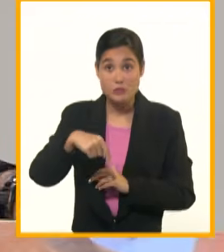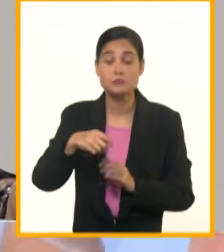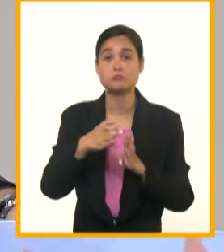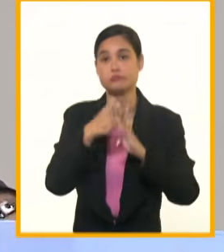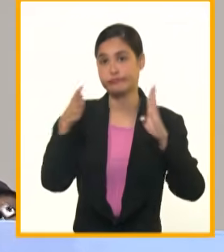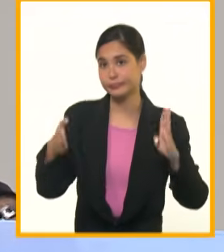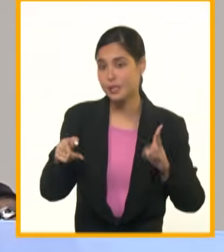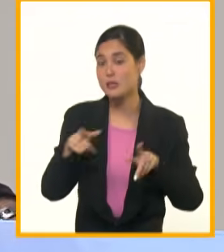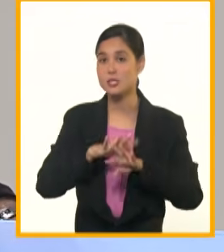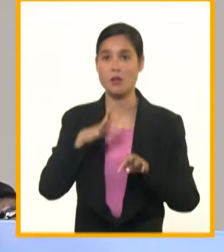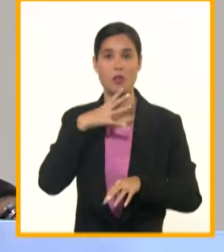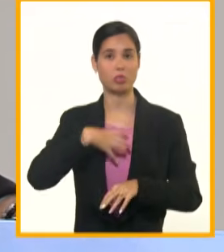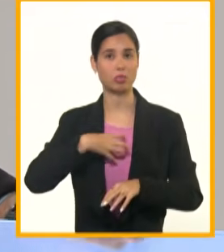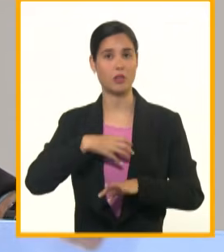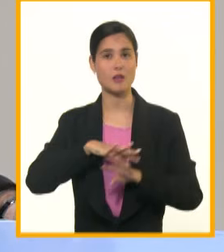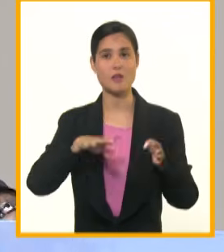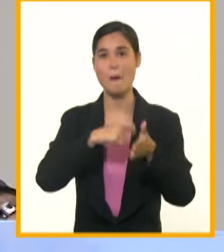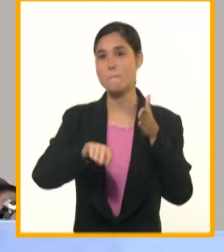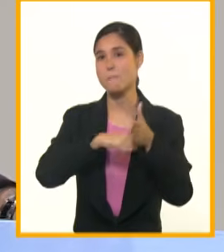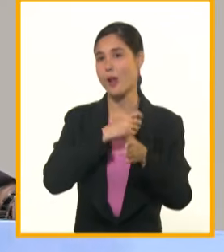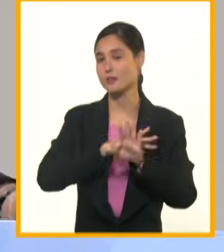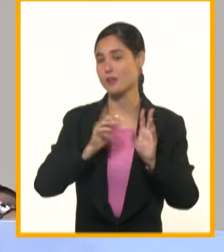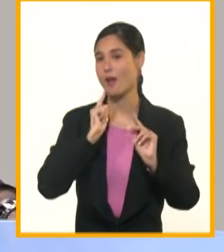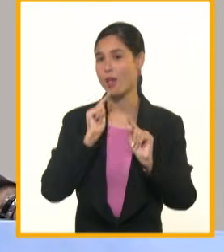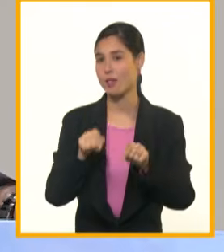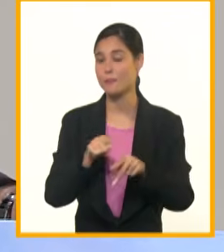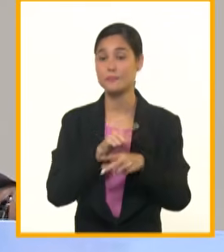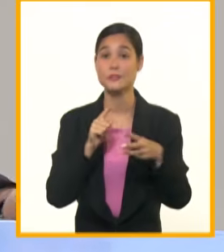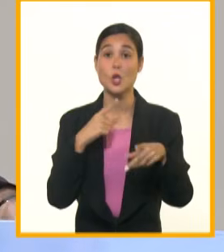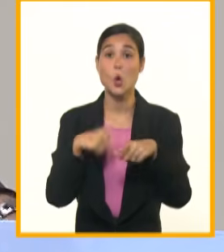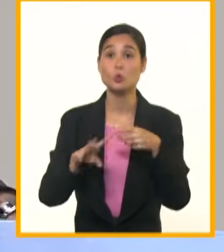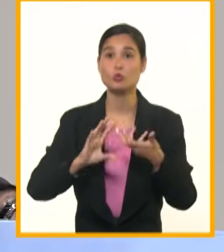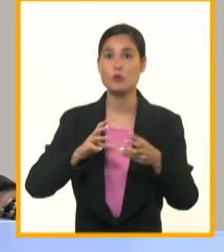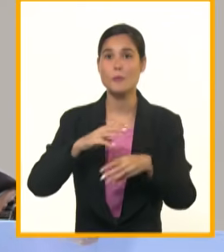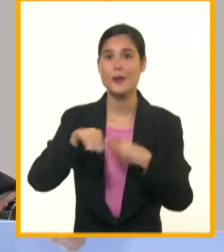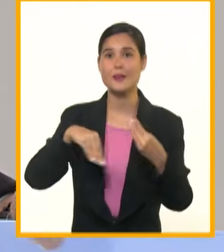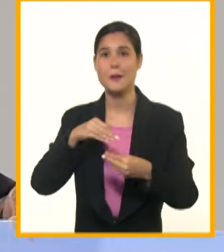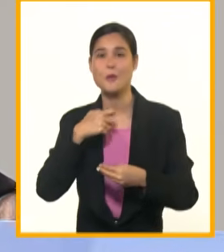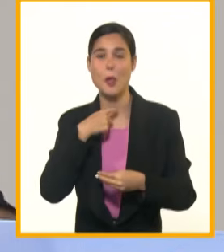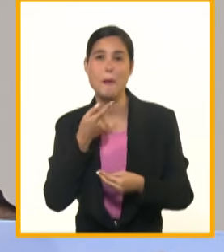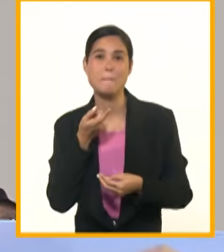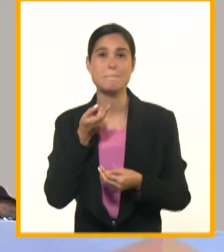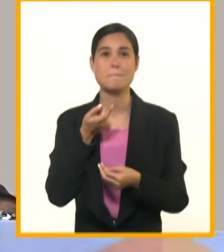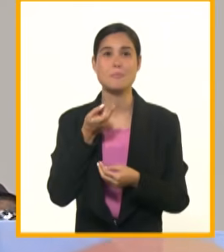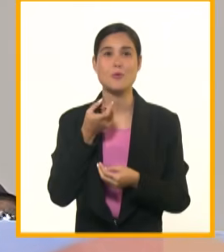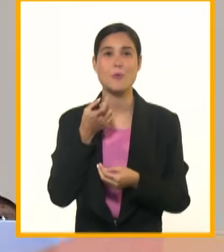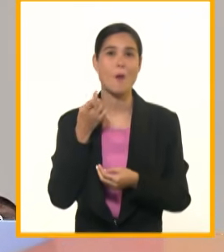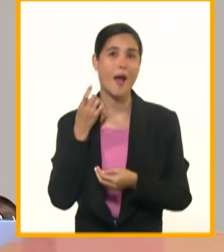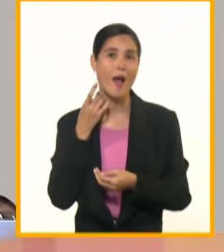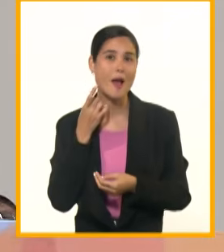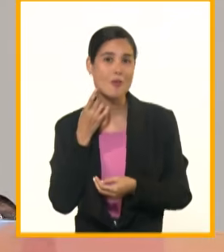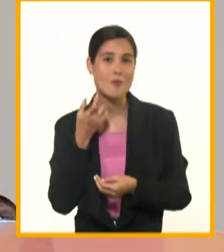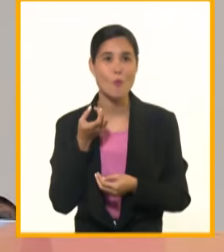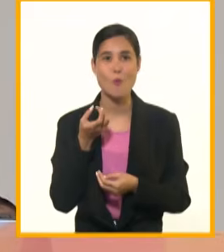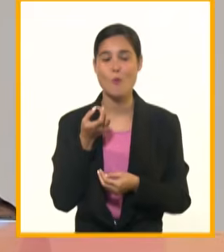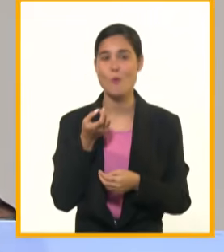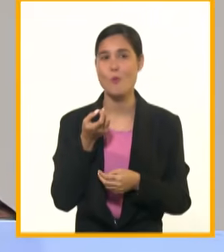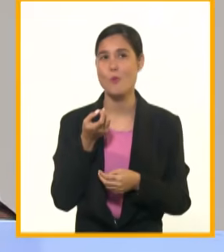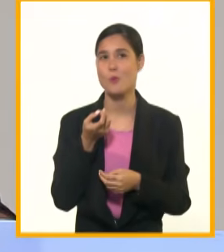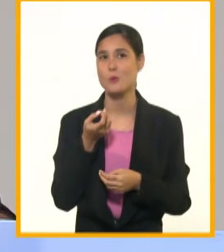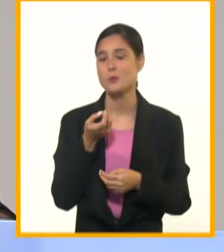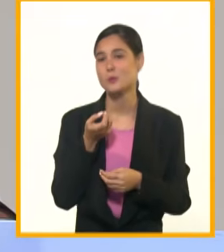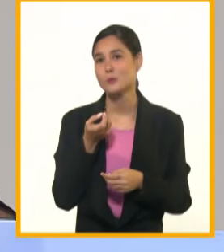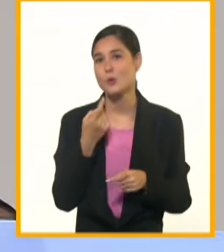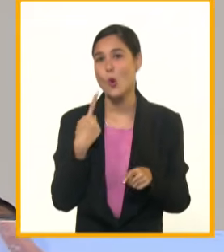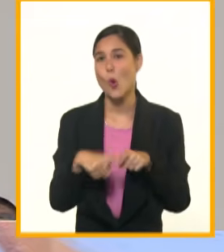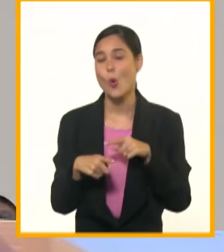Molina con un proceso de transformación de su objeto en la producción de alcoholes, de diferentes derivados de la